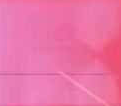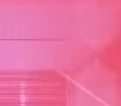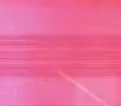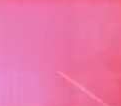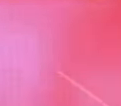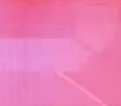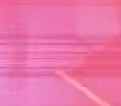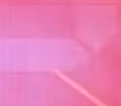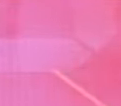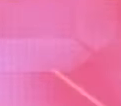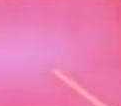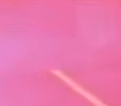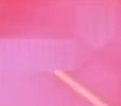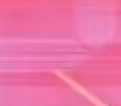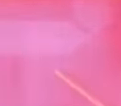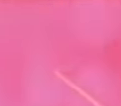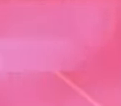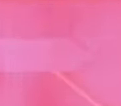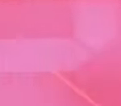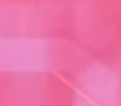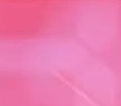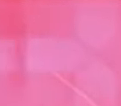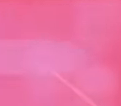Continúa en 3 y 2.